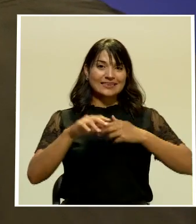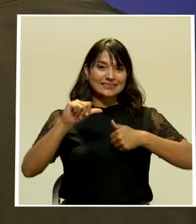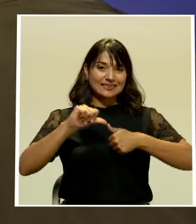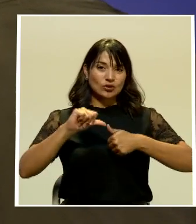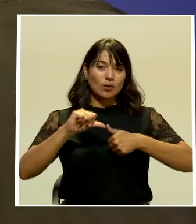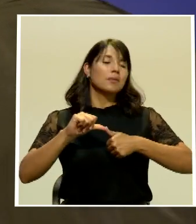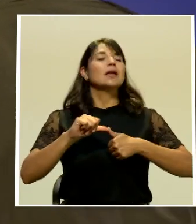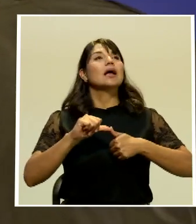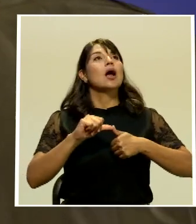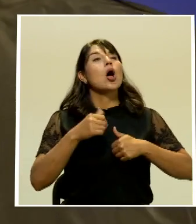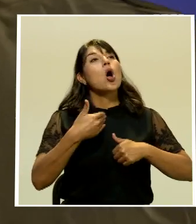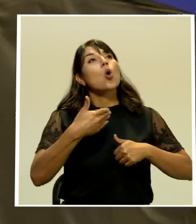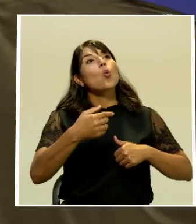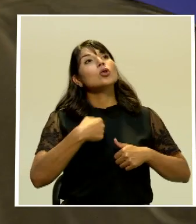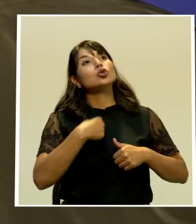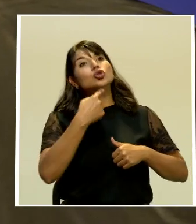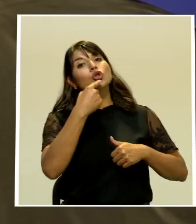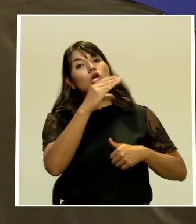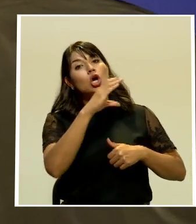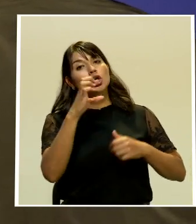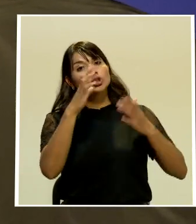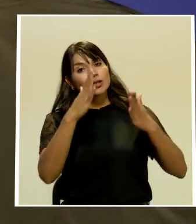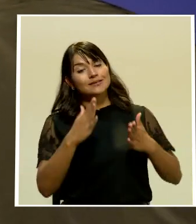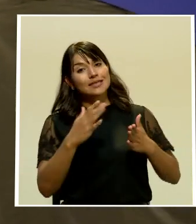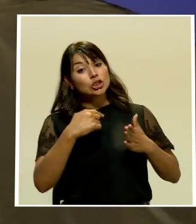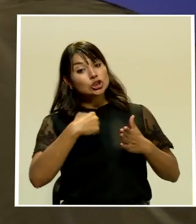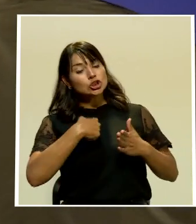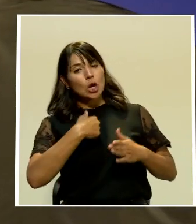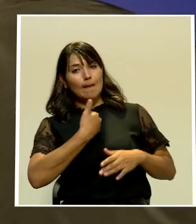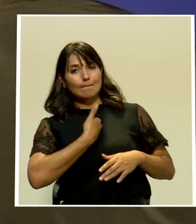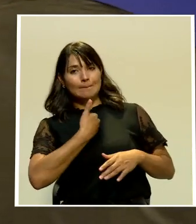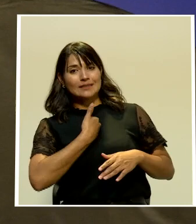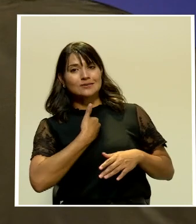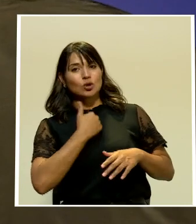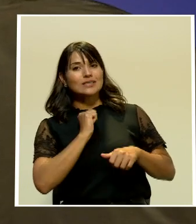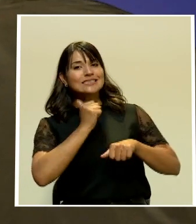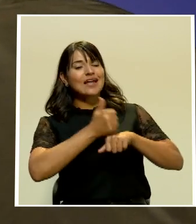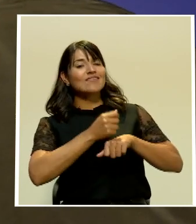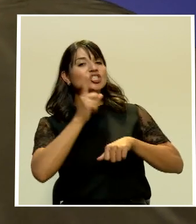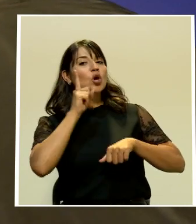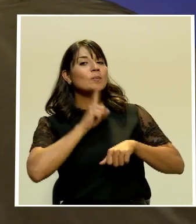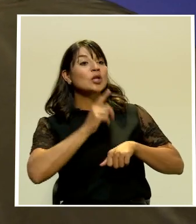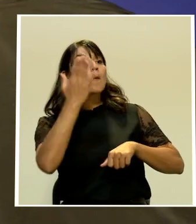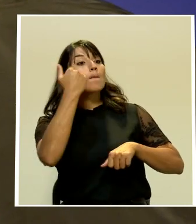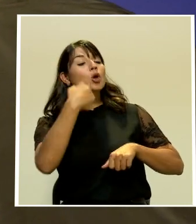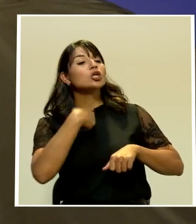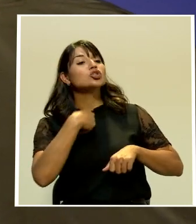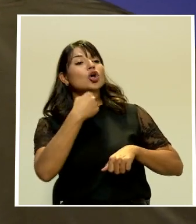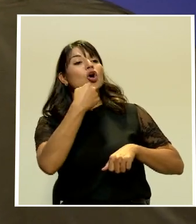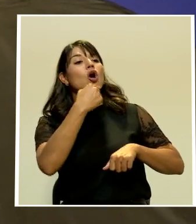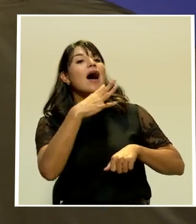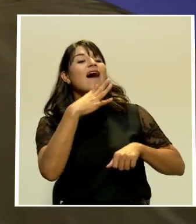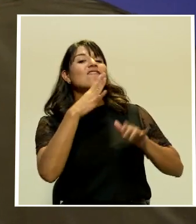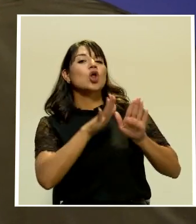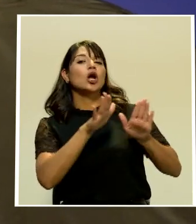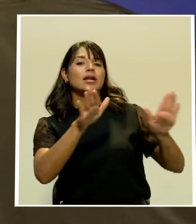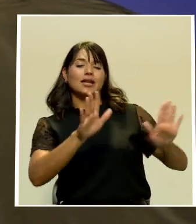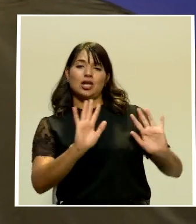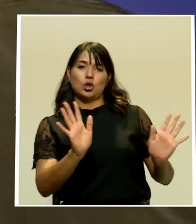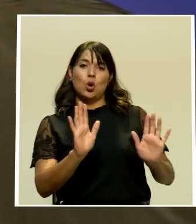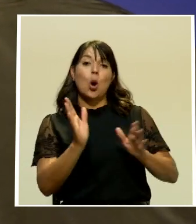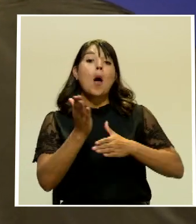Al decir el costarricense, yo mismo estoy creando un mito porque estoy generalizando. Un sector del país